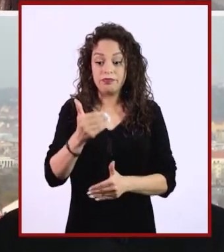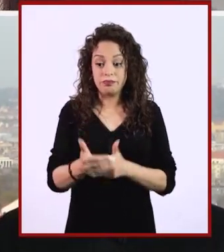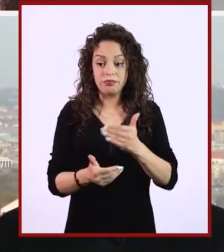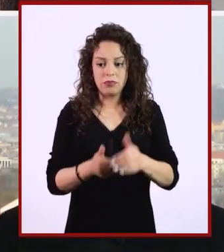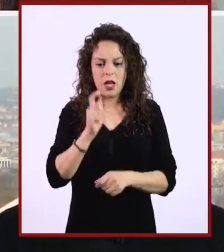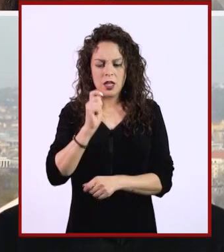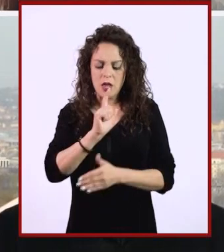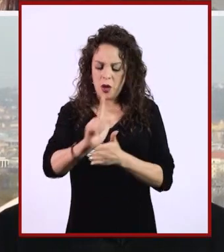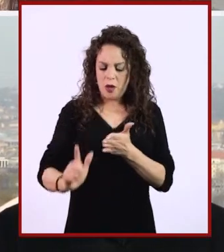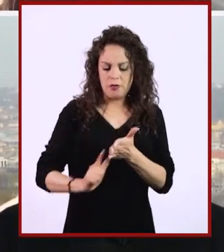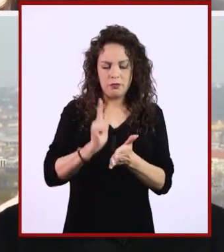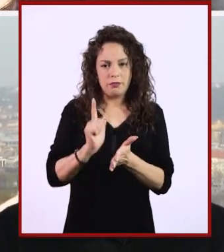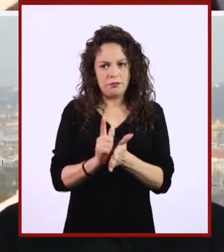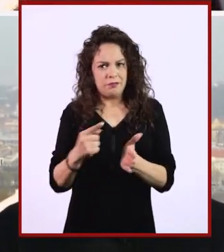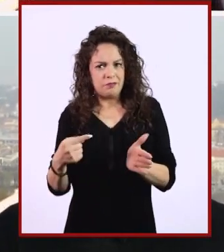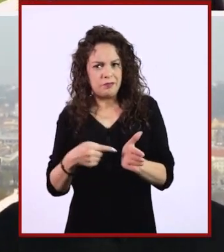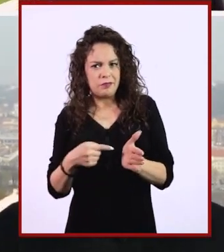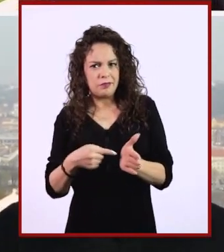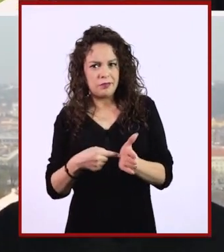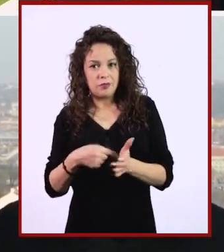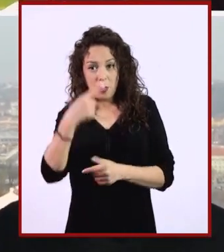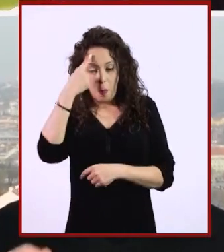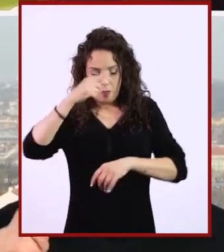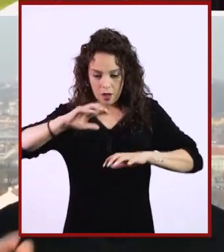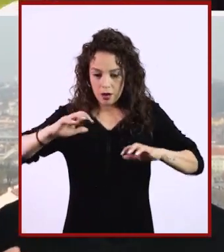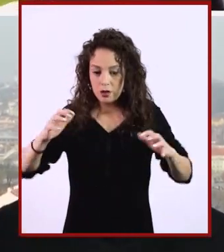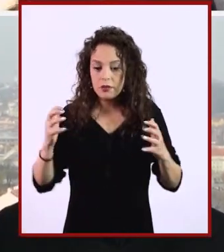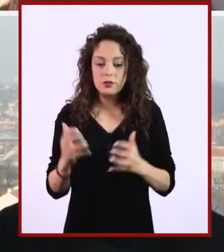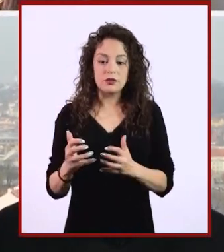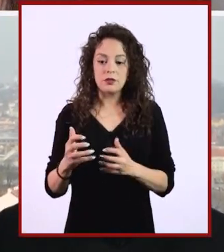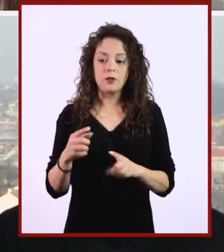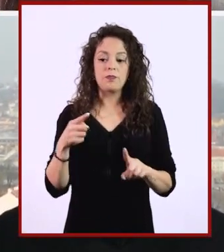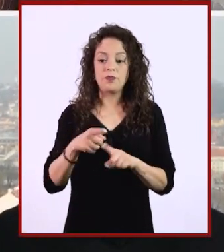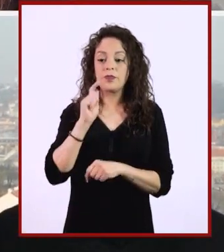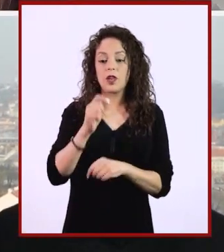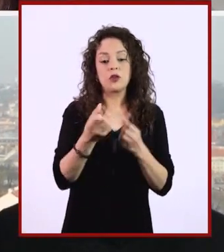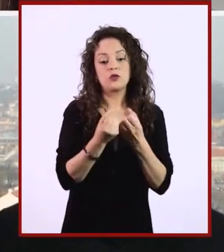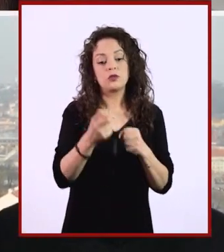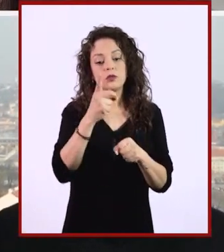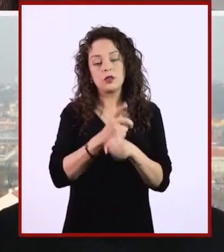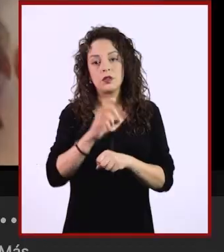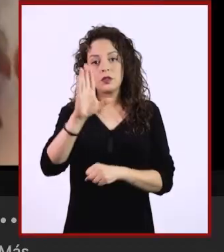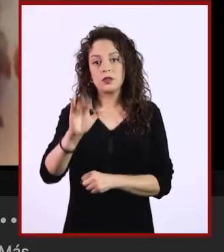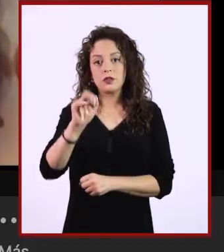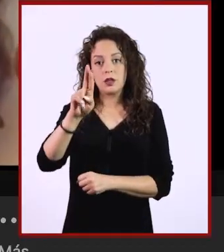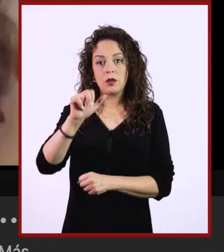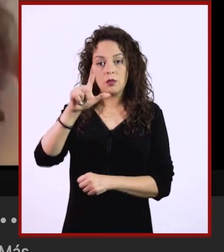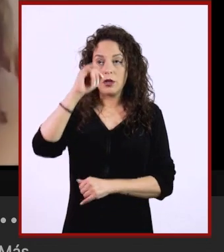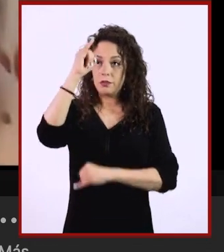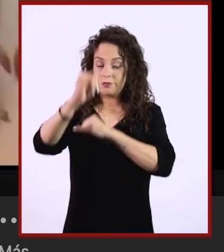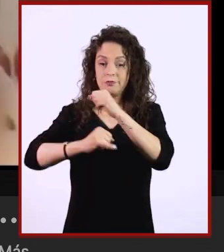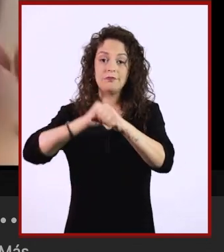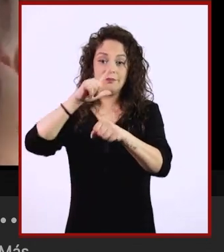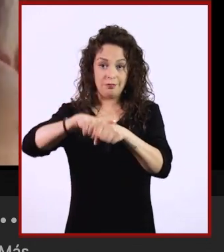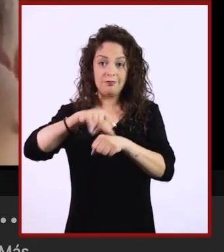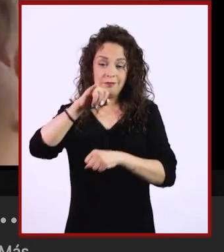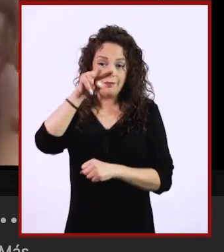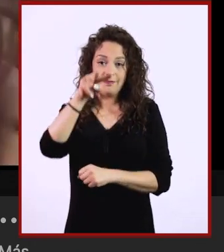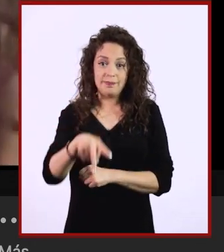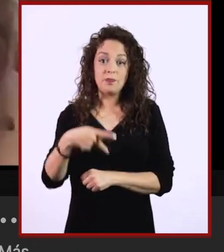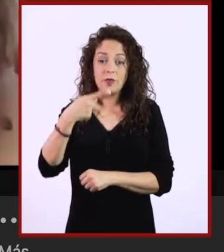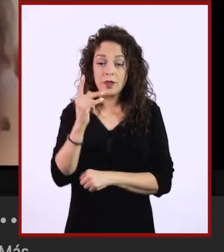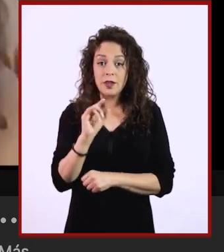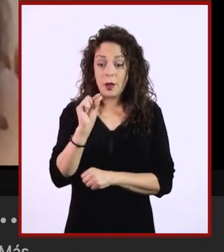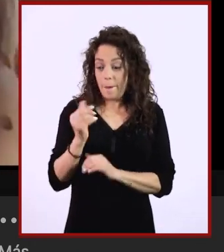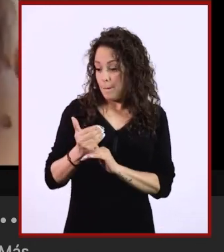poco como de acción, ¿no? Por parte de la sociedad civil internacional. Y pues más